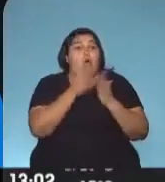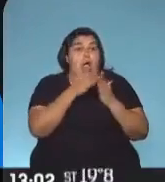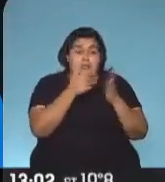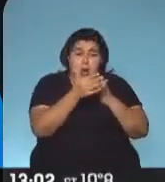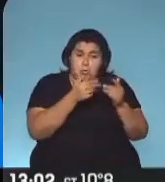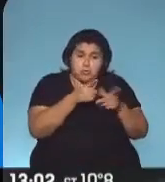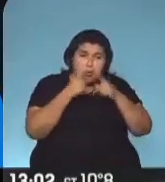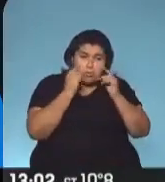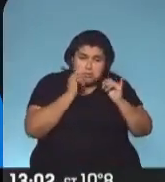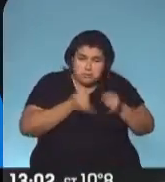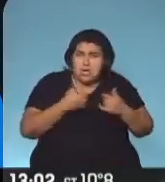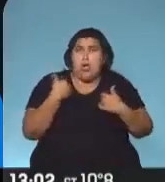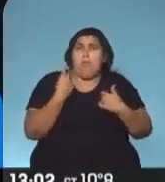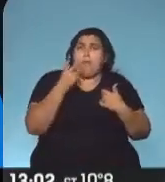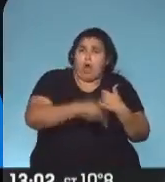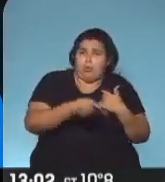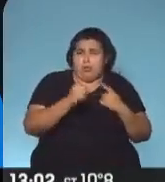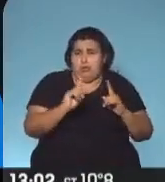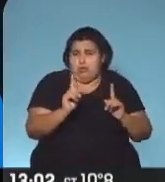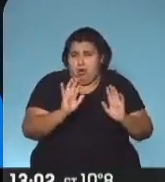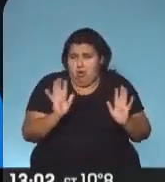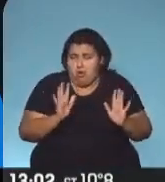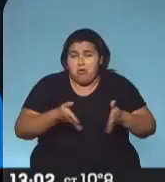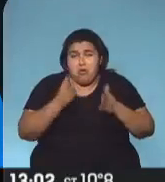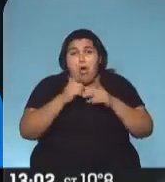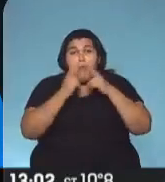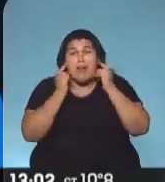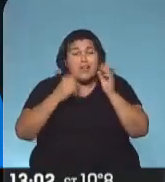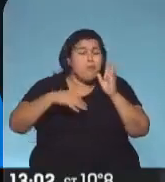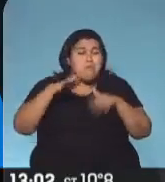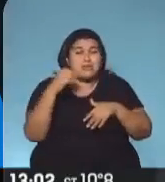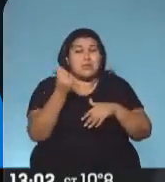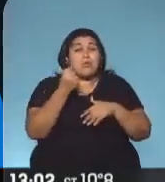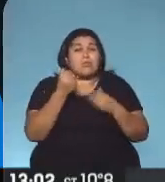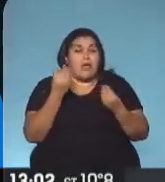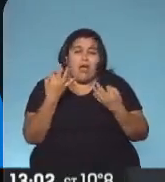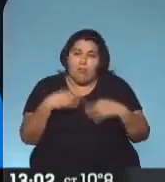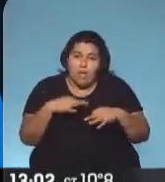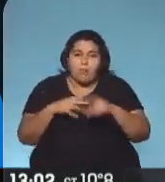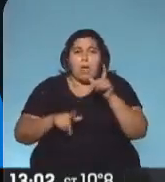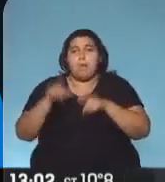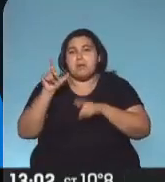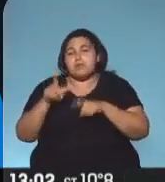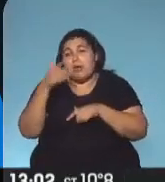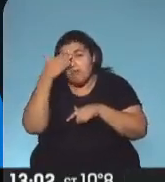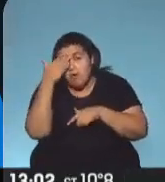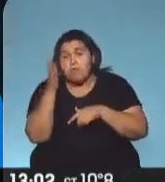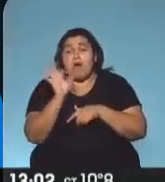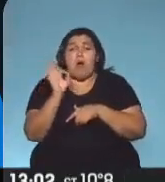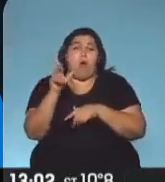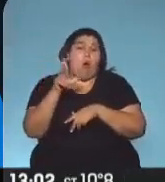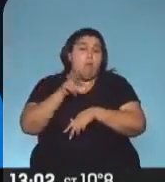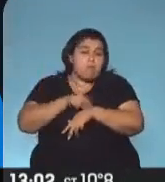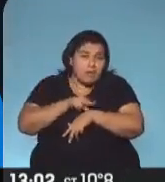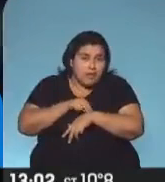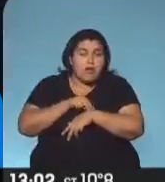nosotros decimos que esencialmente tiene que ser usado por los que tienen el riesgo específico